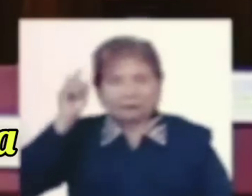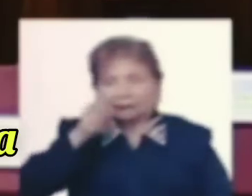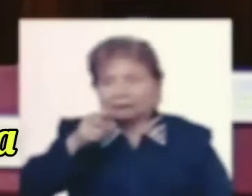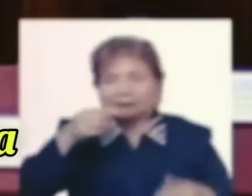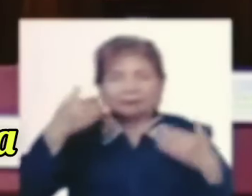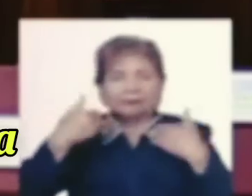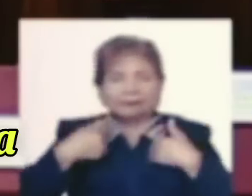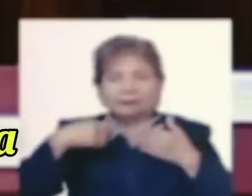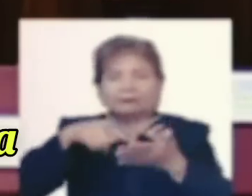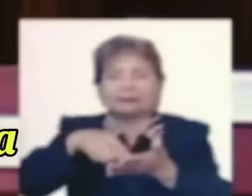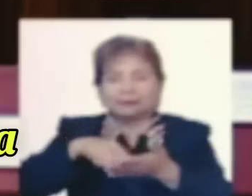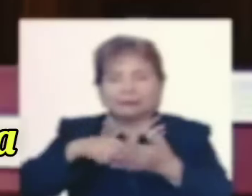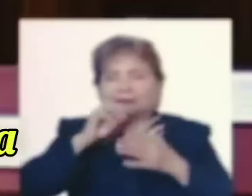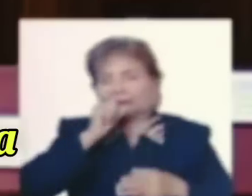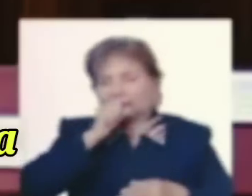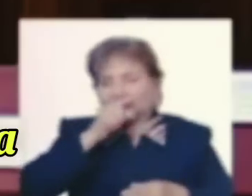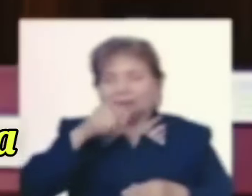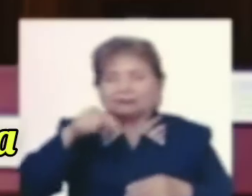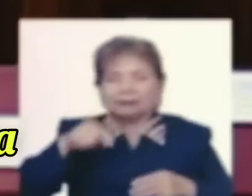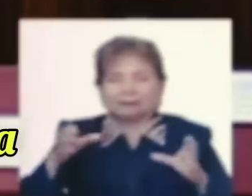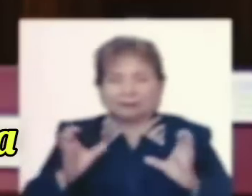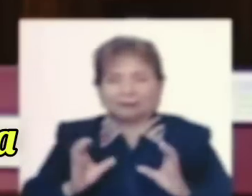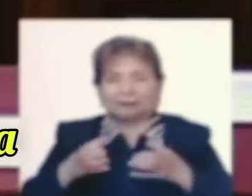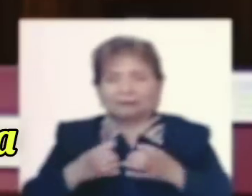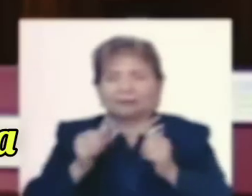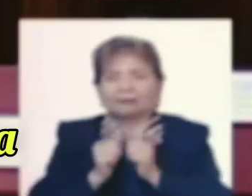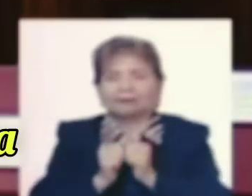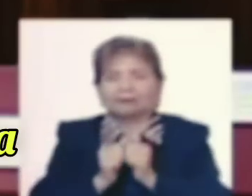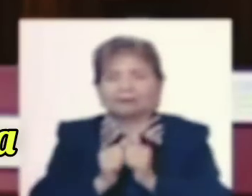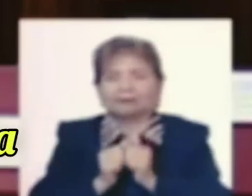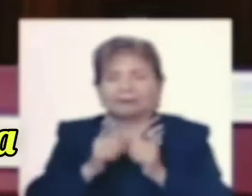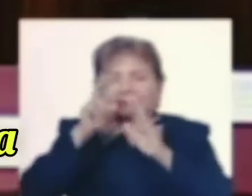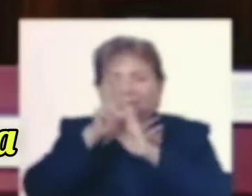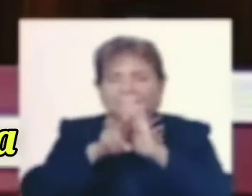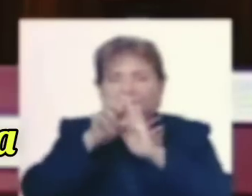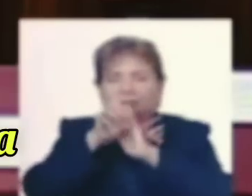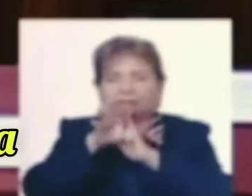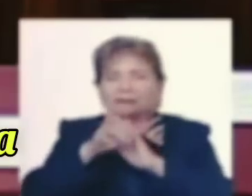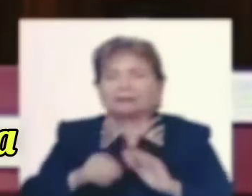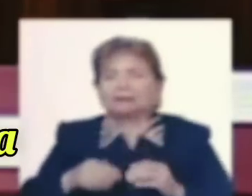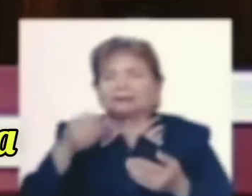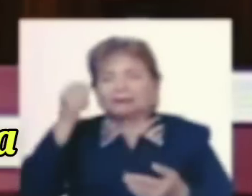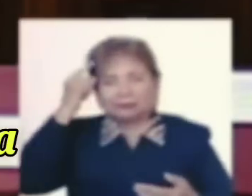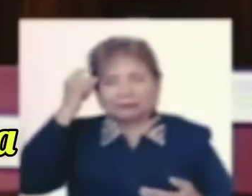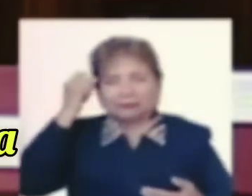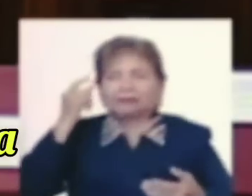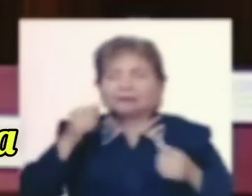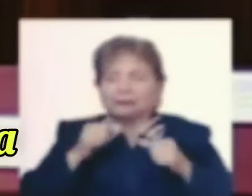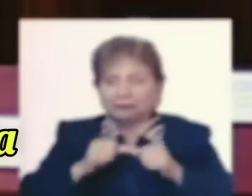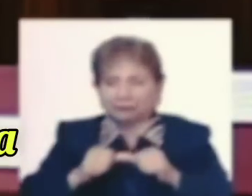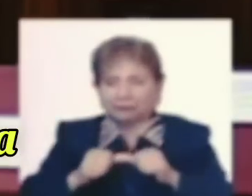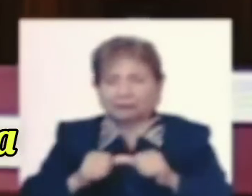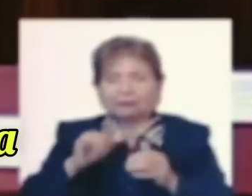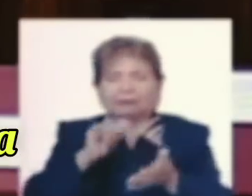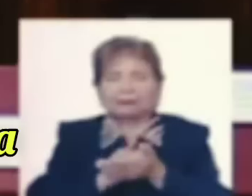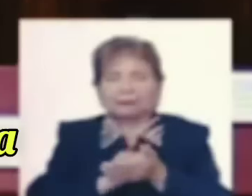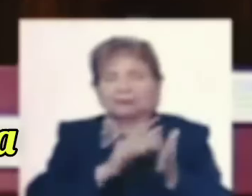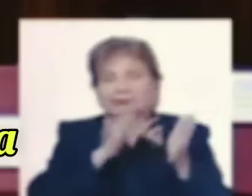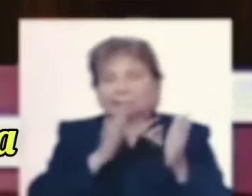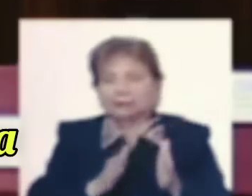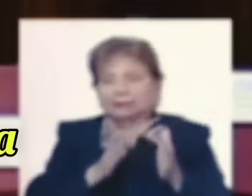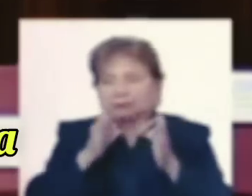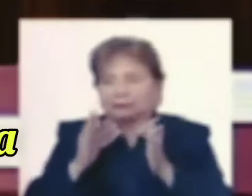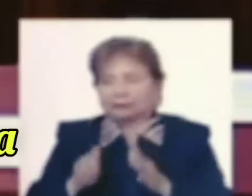usted tiene la obligación de declarar ante esta comisión de manera virtual. En ese sentido, vamos a continuar con el desarrollo de esta